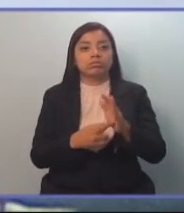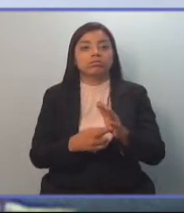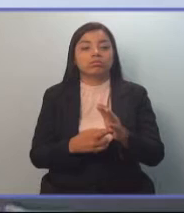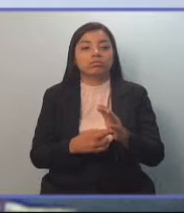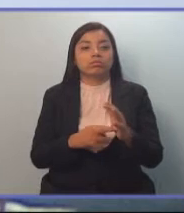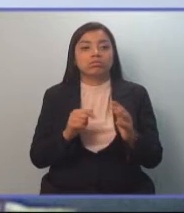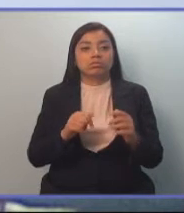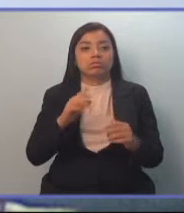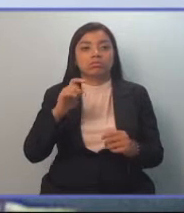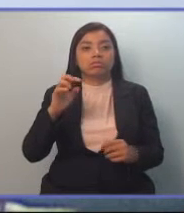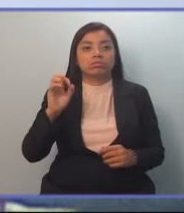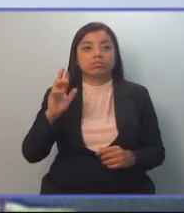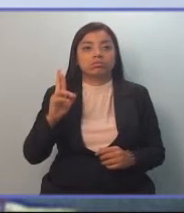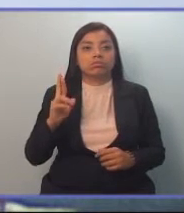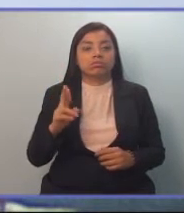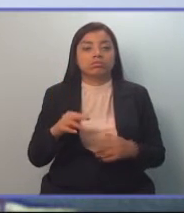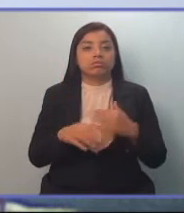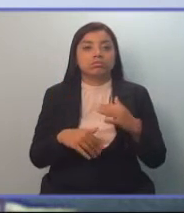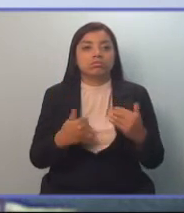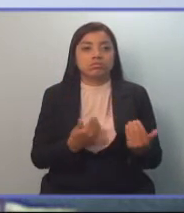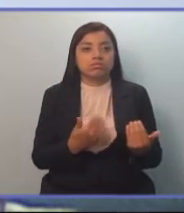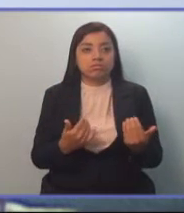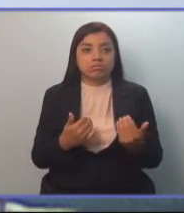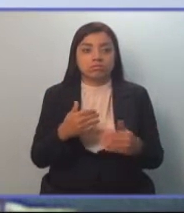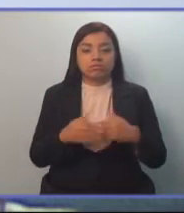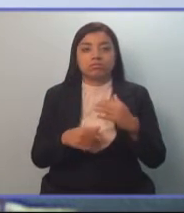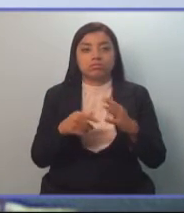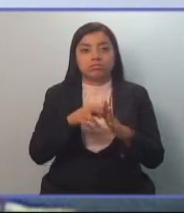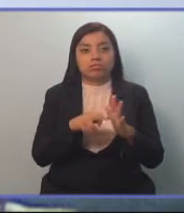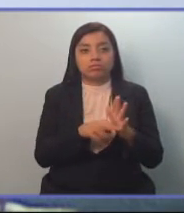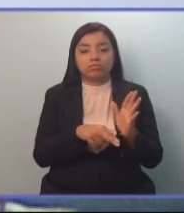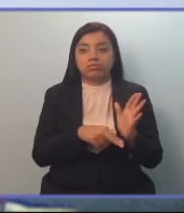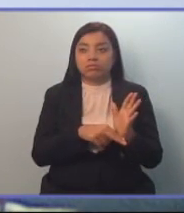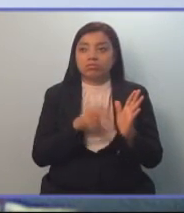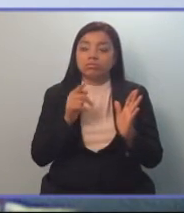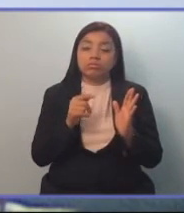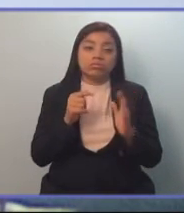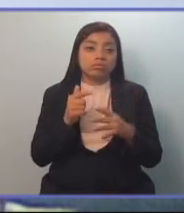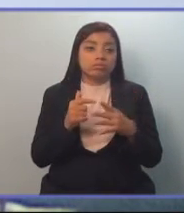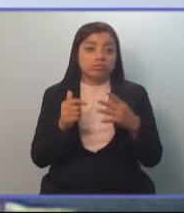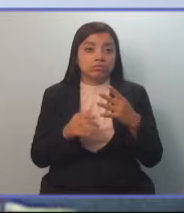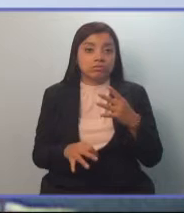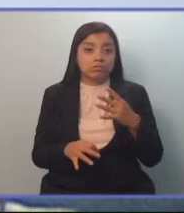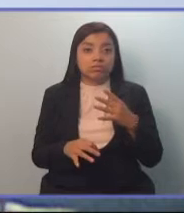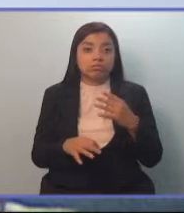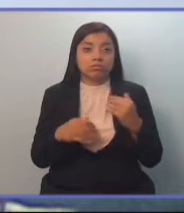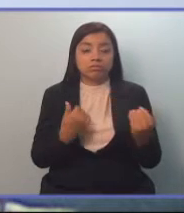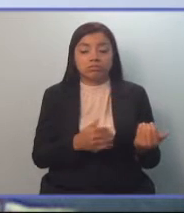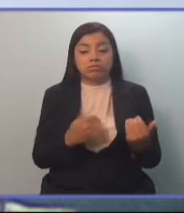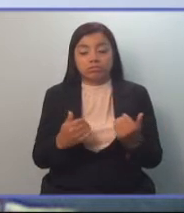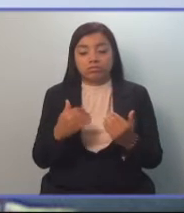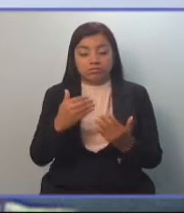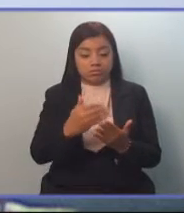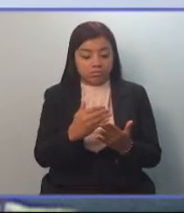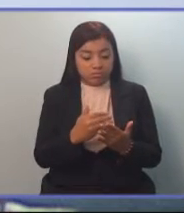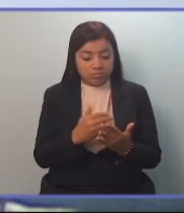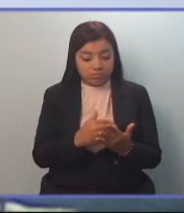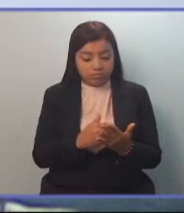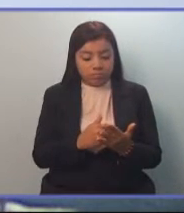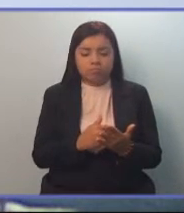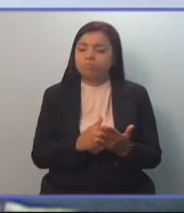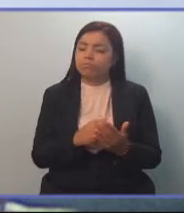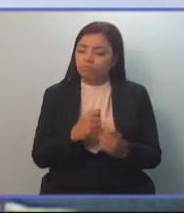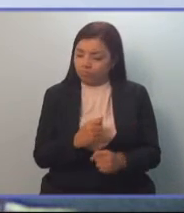CASART, encuentren en el referido cuerpo normativo un verdadero respaldo legal en la actividad de la misma, generando